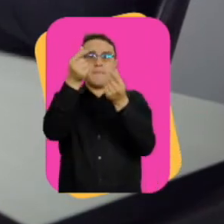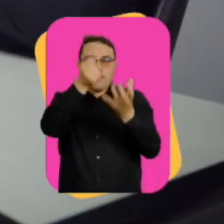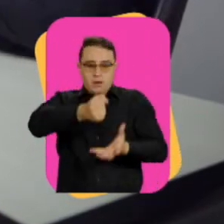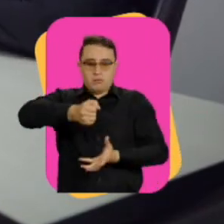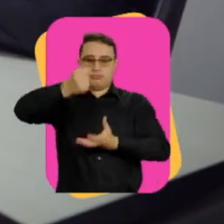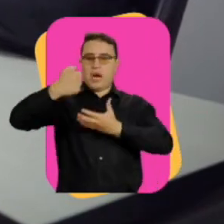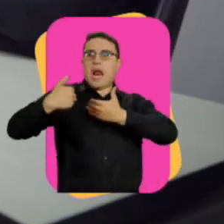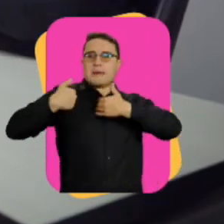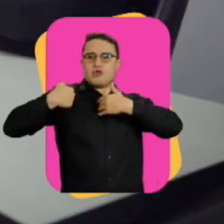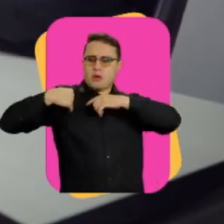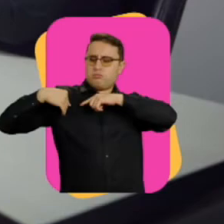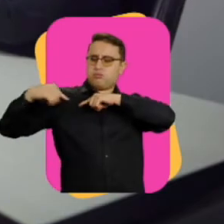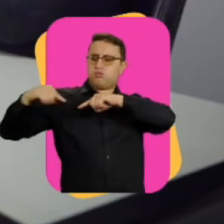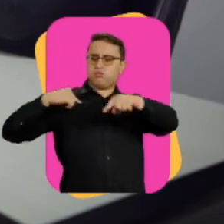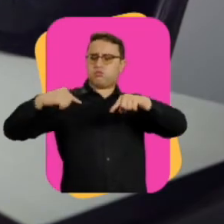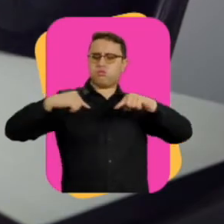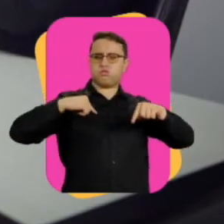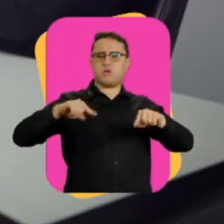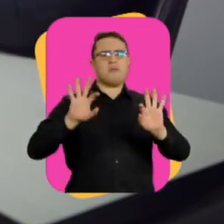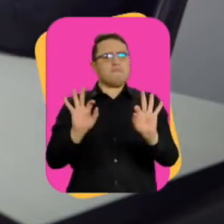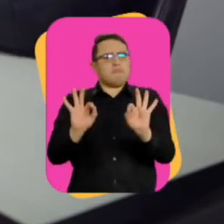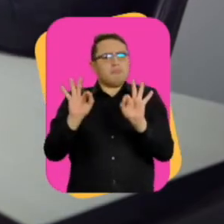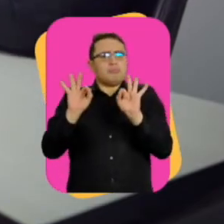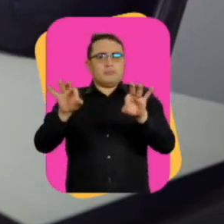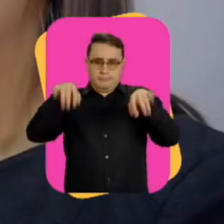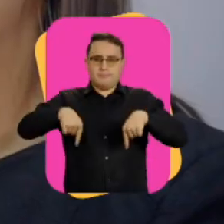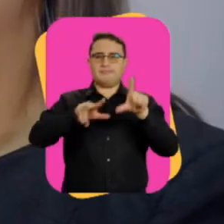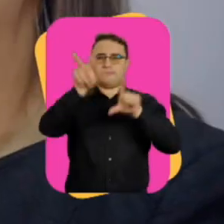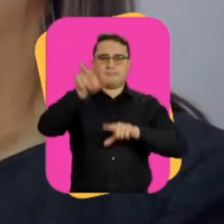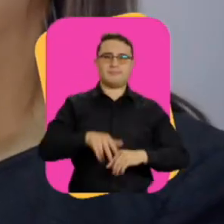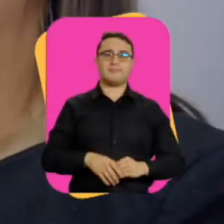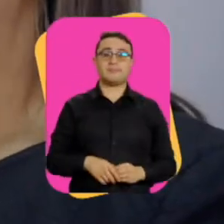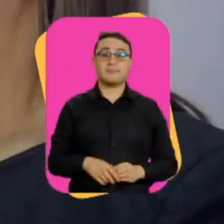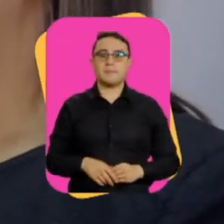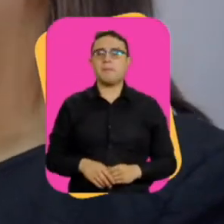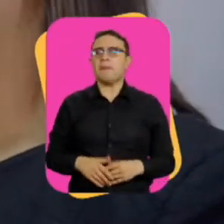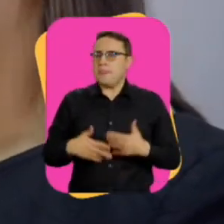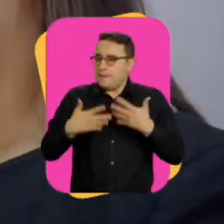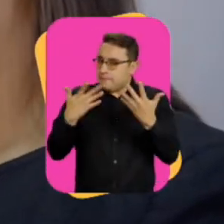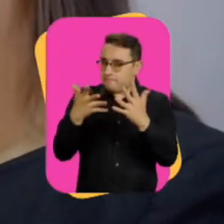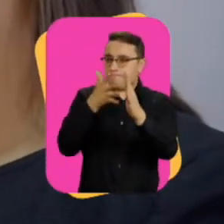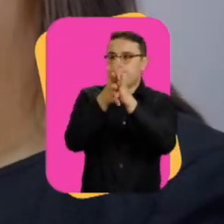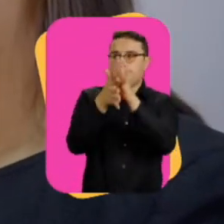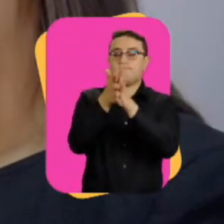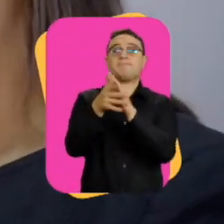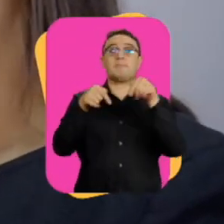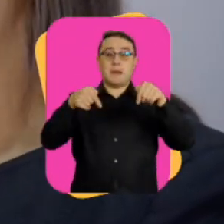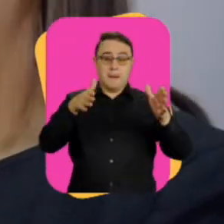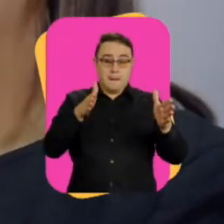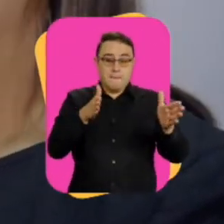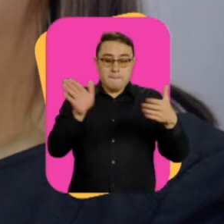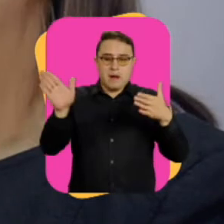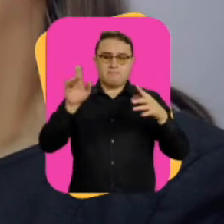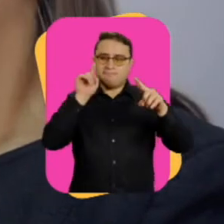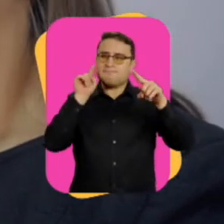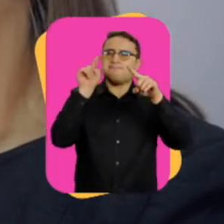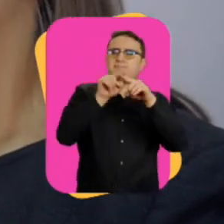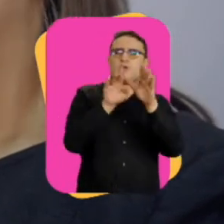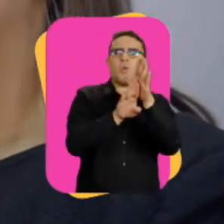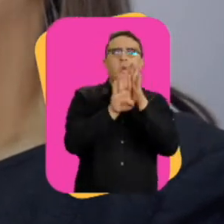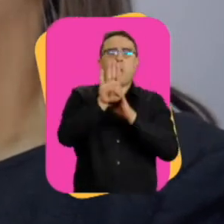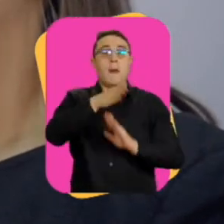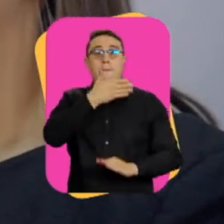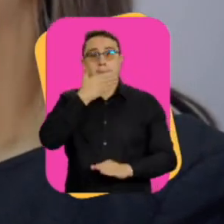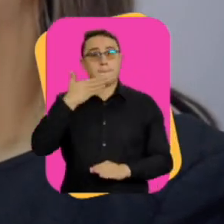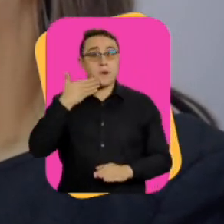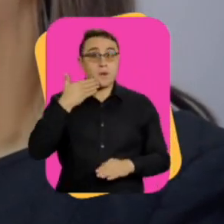administrado responsablemente y eficientemente en Canal 13. Entonces ahí viene como ese plan de mejoramiento. El plan de mejoramiento